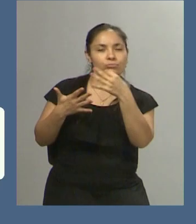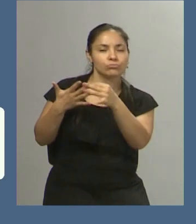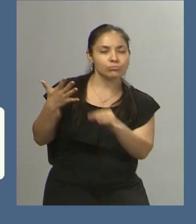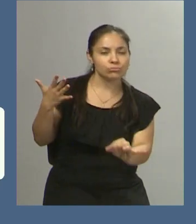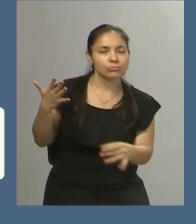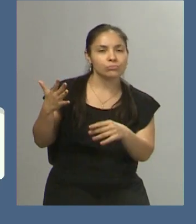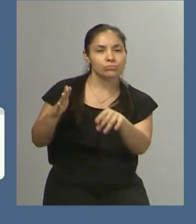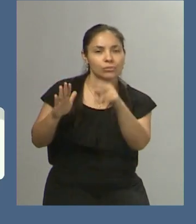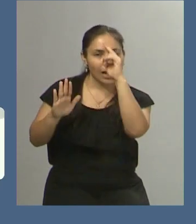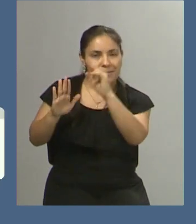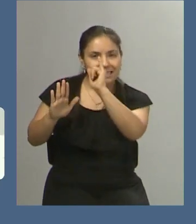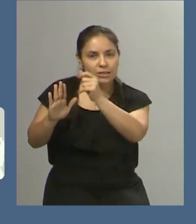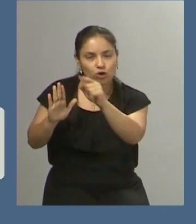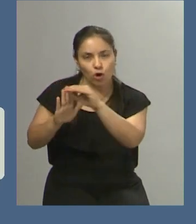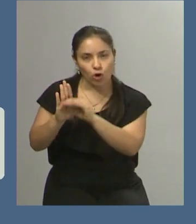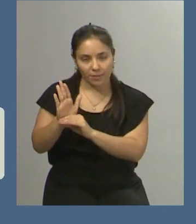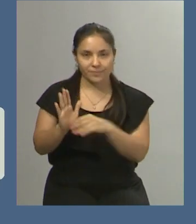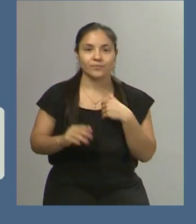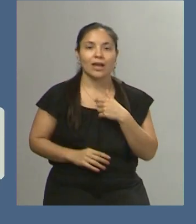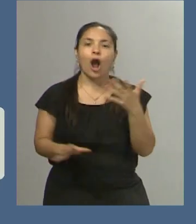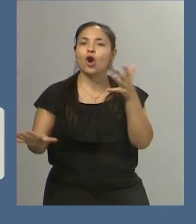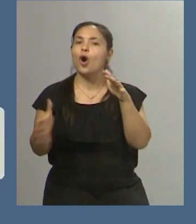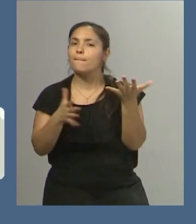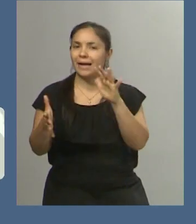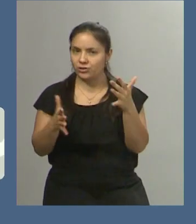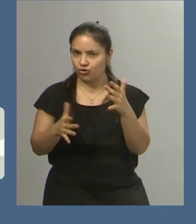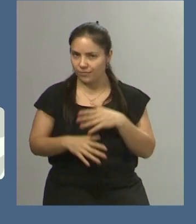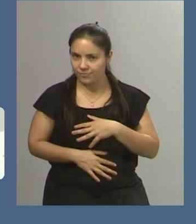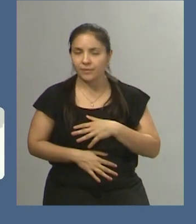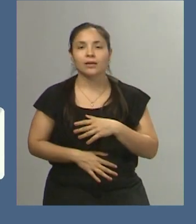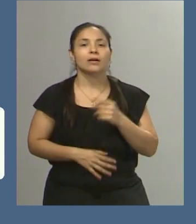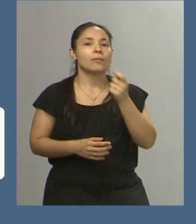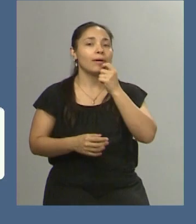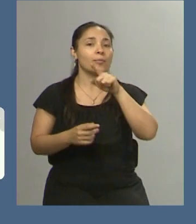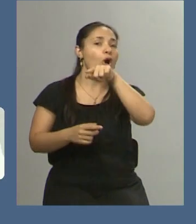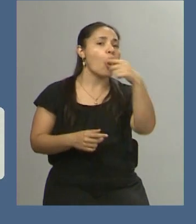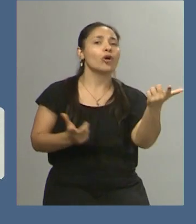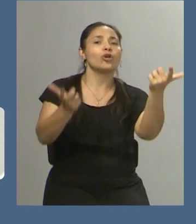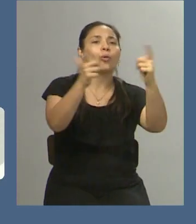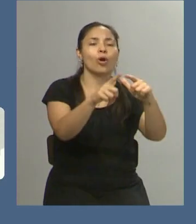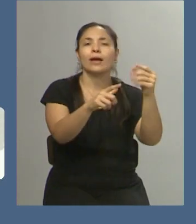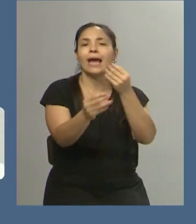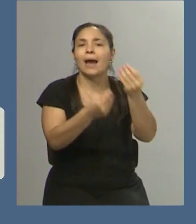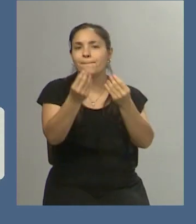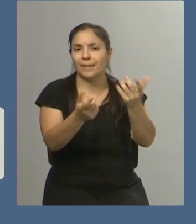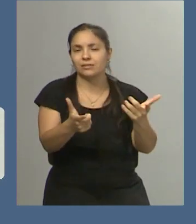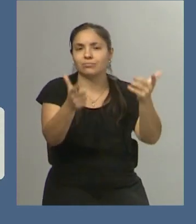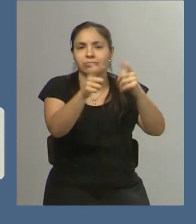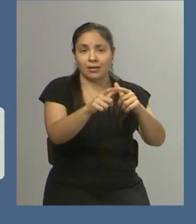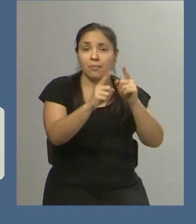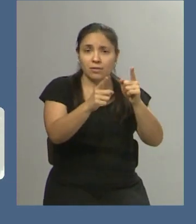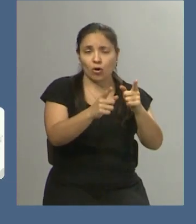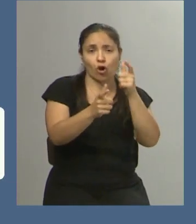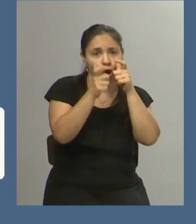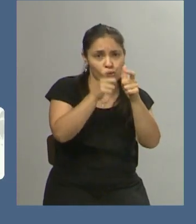hacer una comparación, ¿qué pasa con otros bloques que se han constituido? ¿Se da esa situación de monitoreo a ver